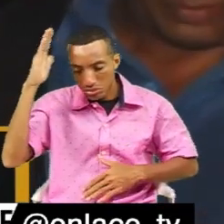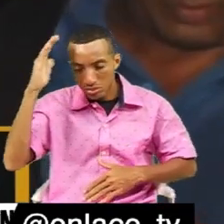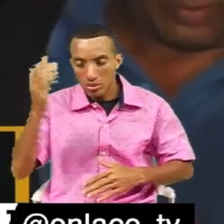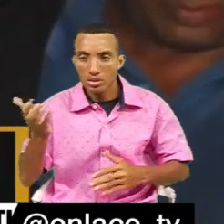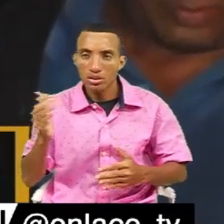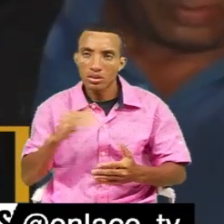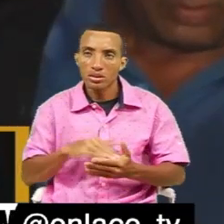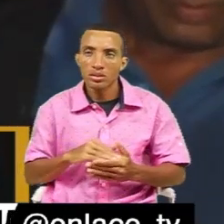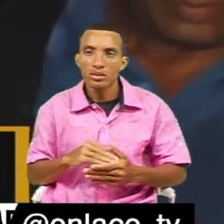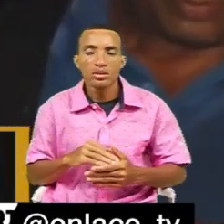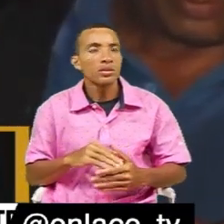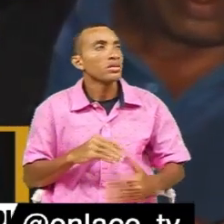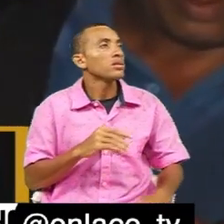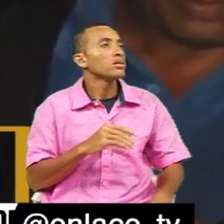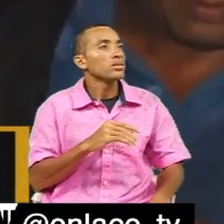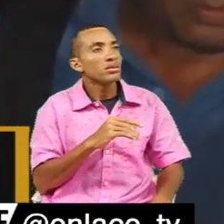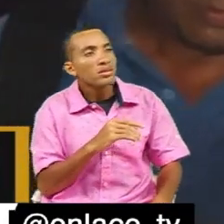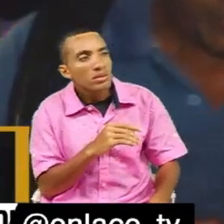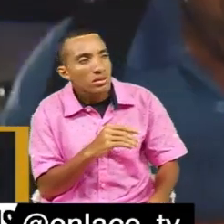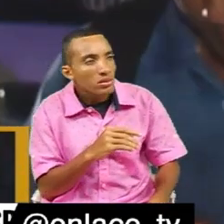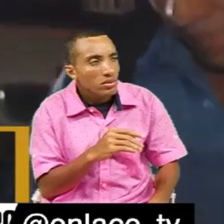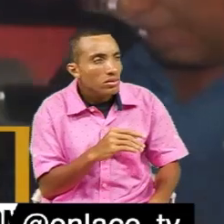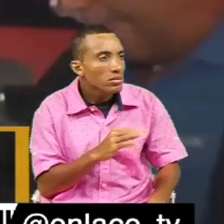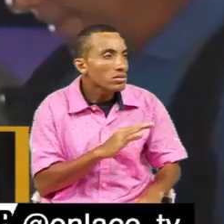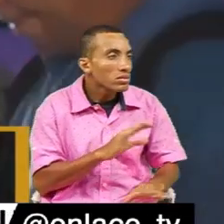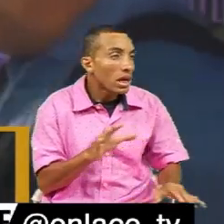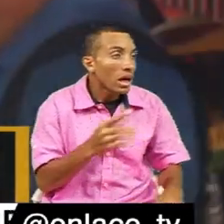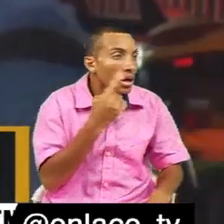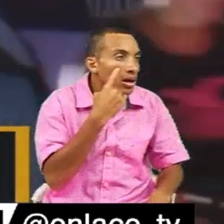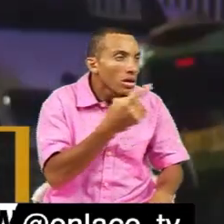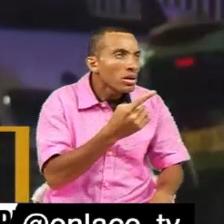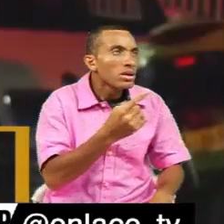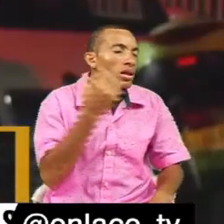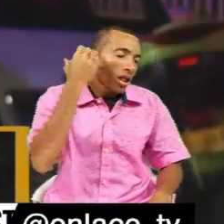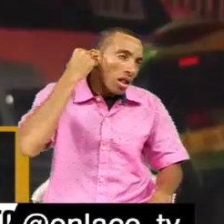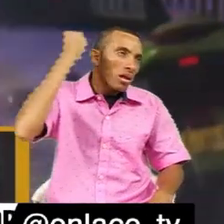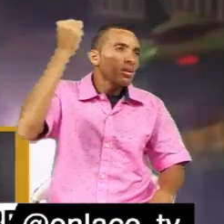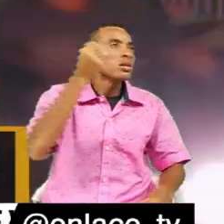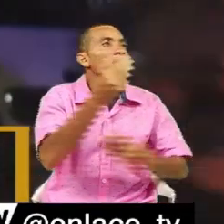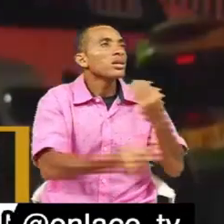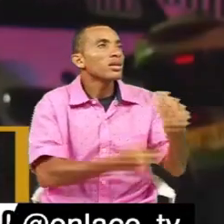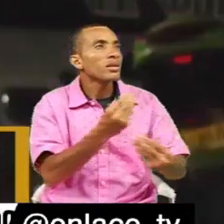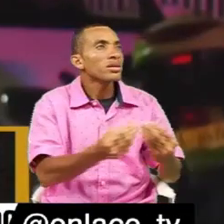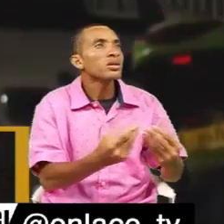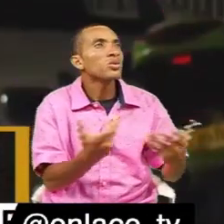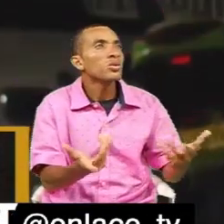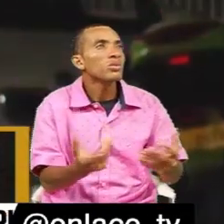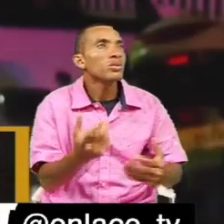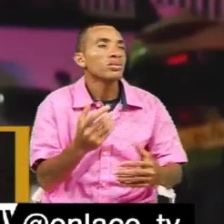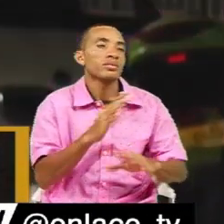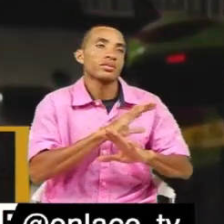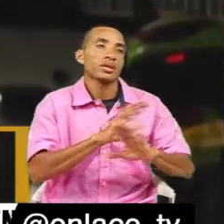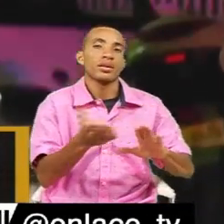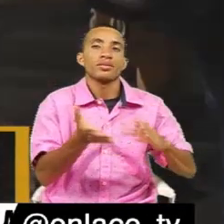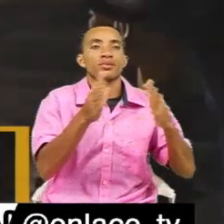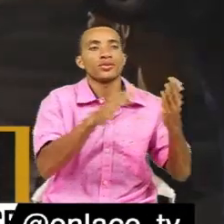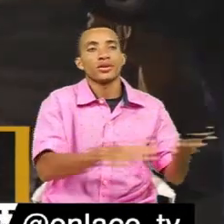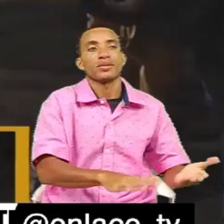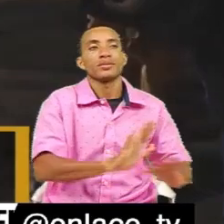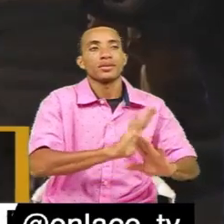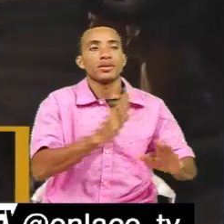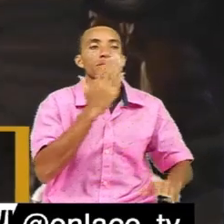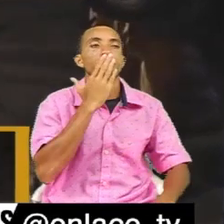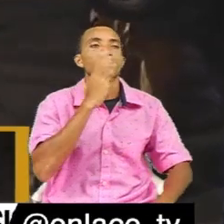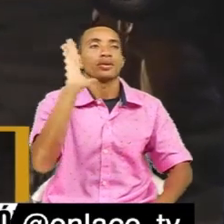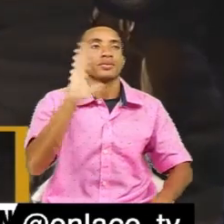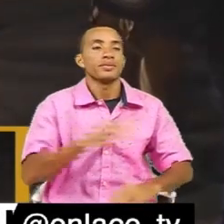Entró, se bañó, miró para el patio. Resulta cuando vio el papá colgado, papá, ¿usted por qué hace eso? ¿Qué va a hacer con esa viga? Resulta que ya estaba muerto. Entonces